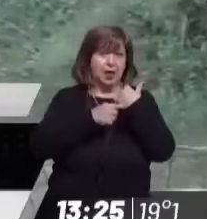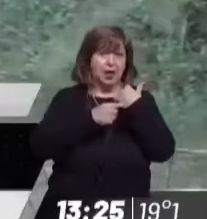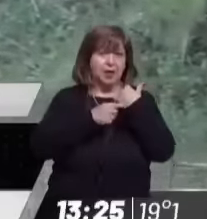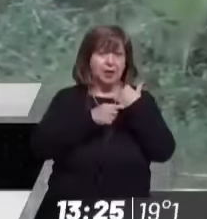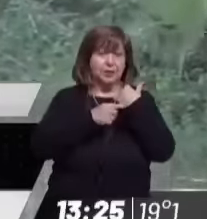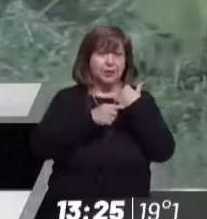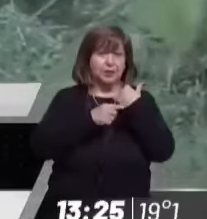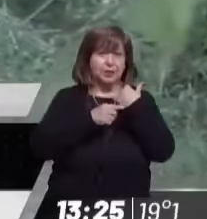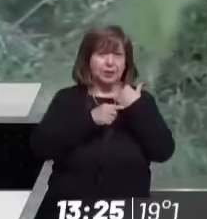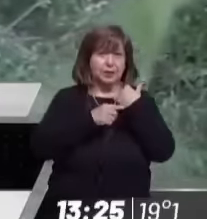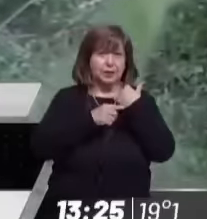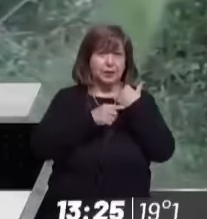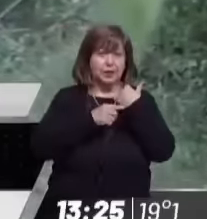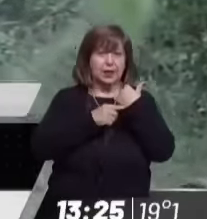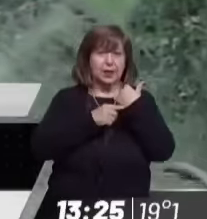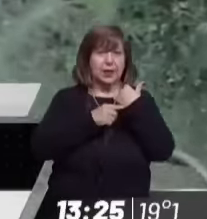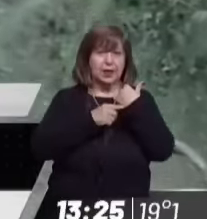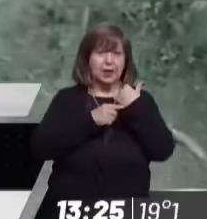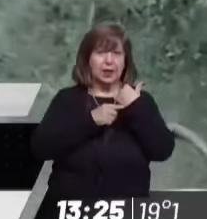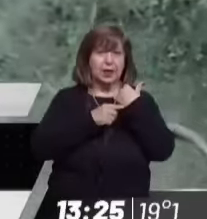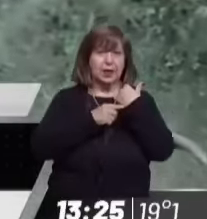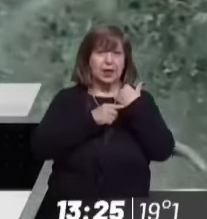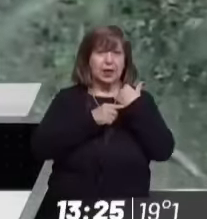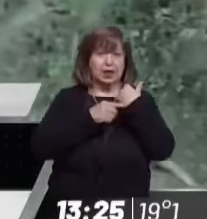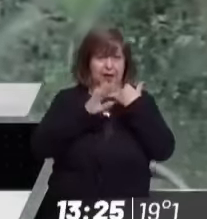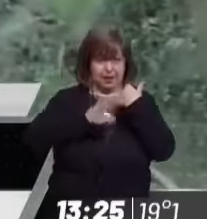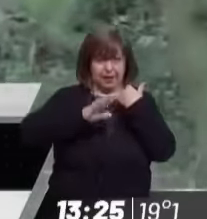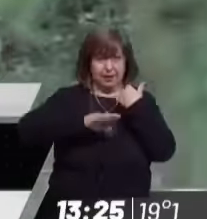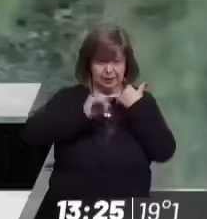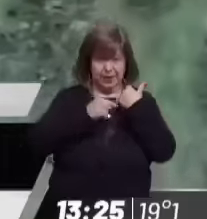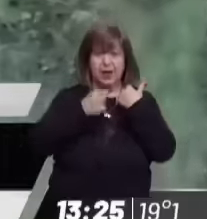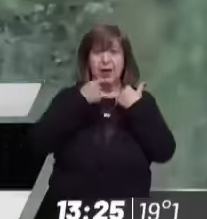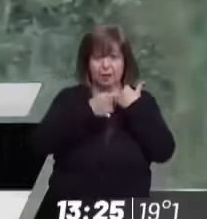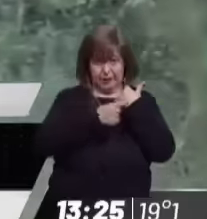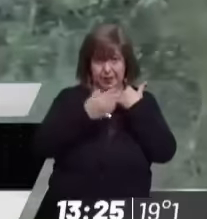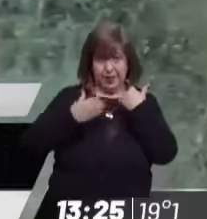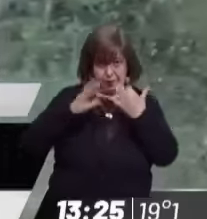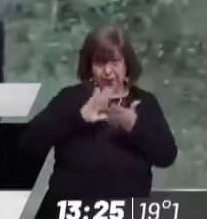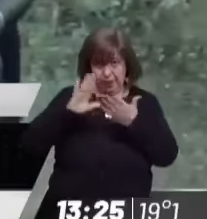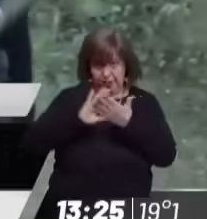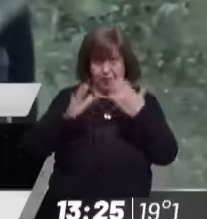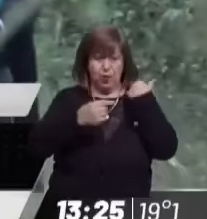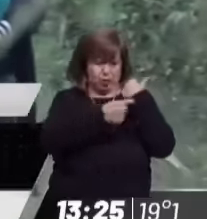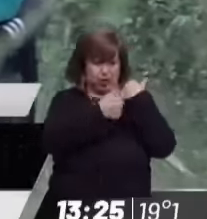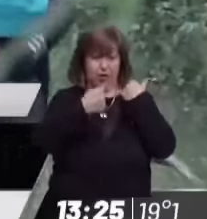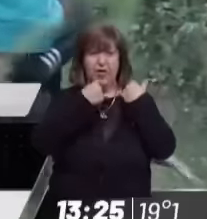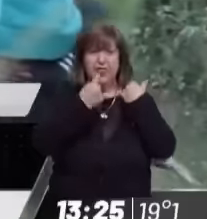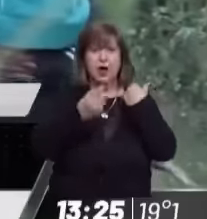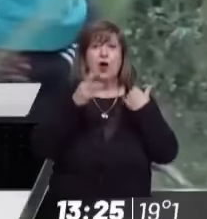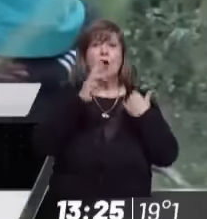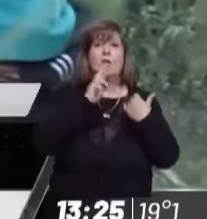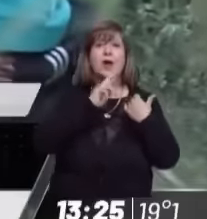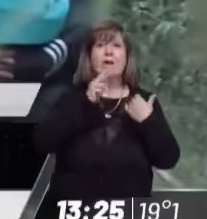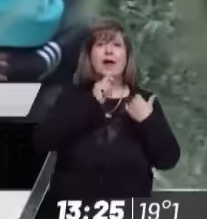contanos, ahí creemos que se arregló, nos estabas diciendo. Ahí está, puede ser. Te escuchamos. Sí.